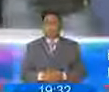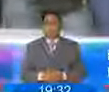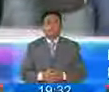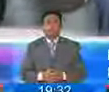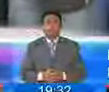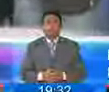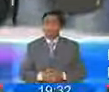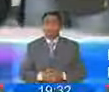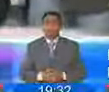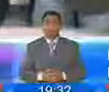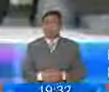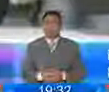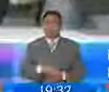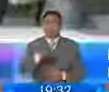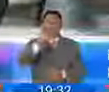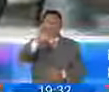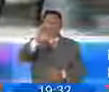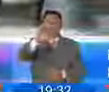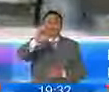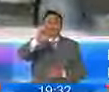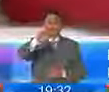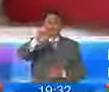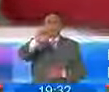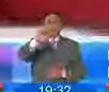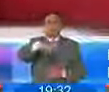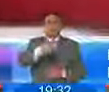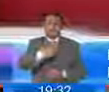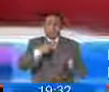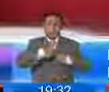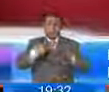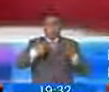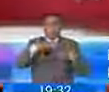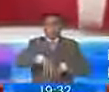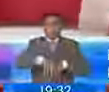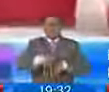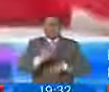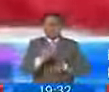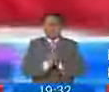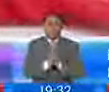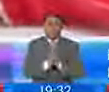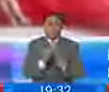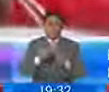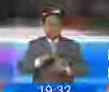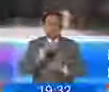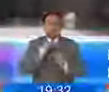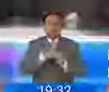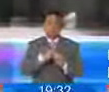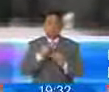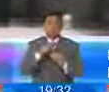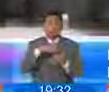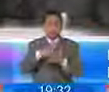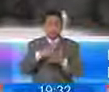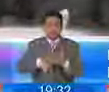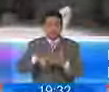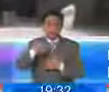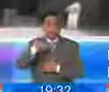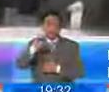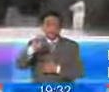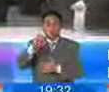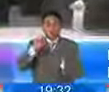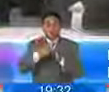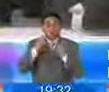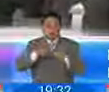La PUE había convocado a un plantón con el fin de exigir un cupo para los estudiantes que superaron los 800 puntos en